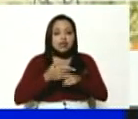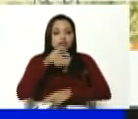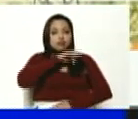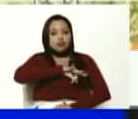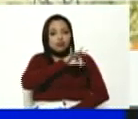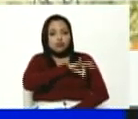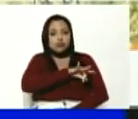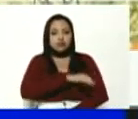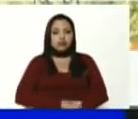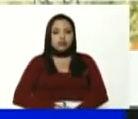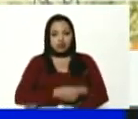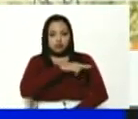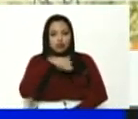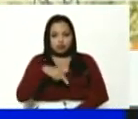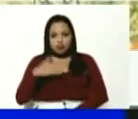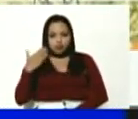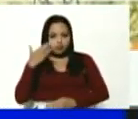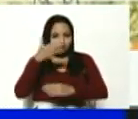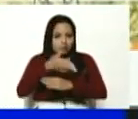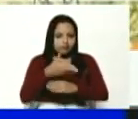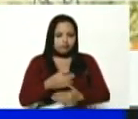y ahí estamos nosotros